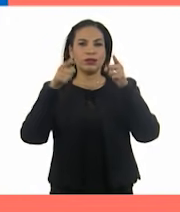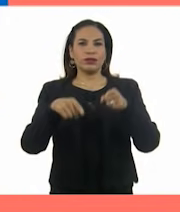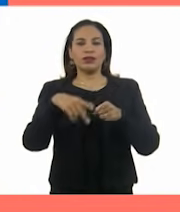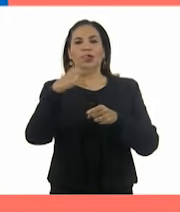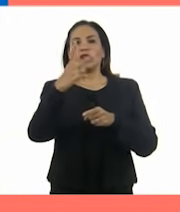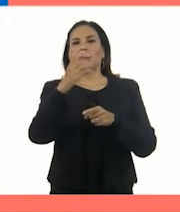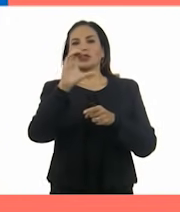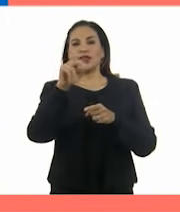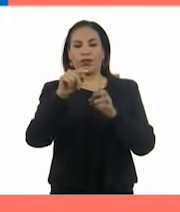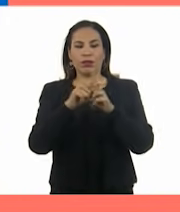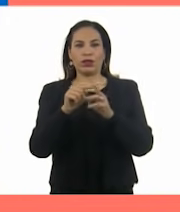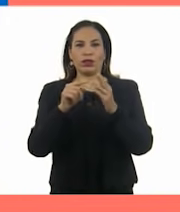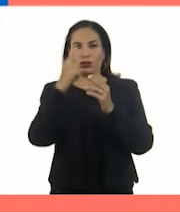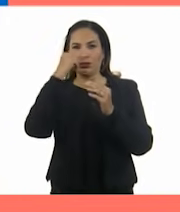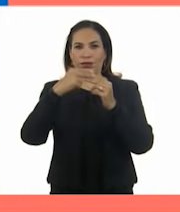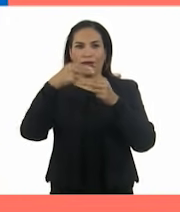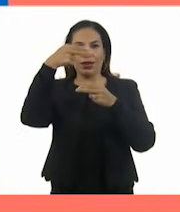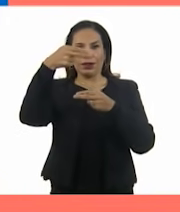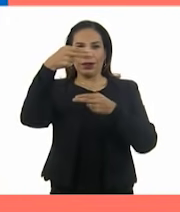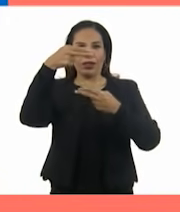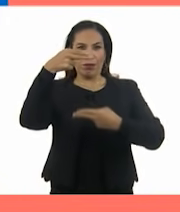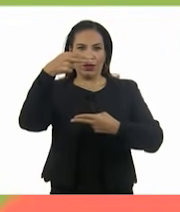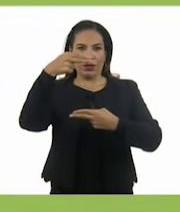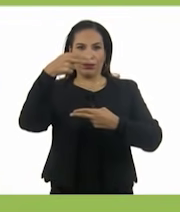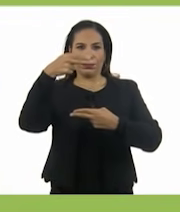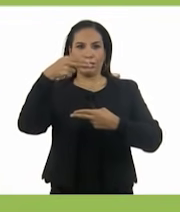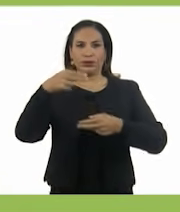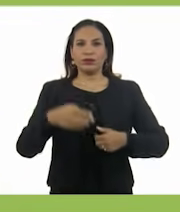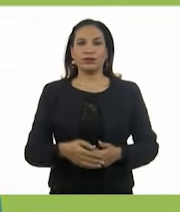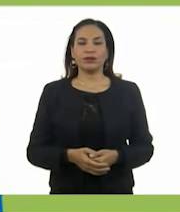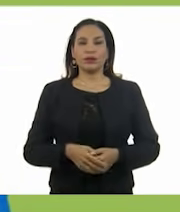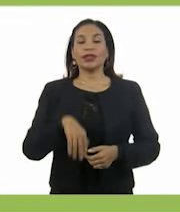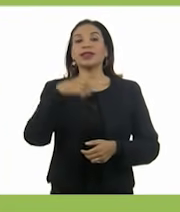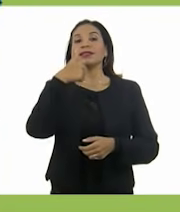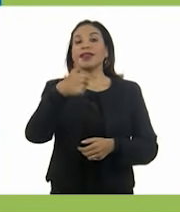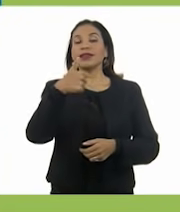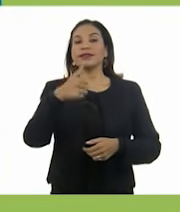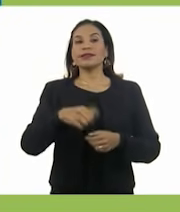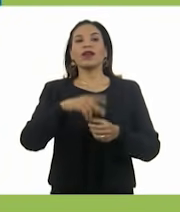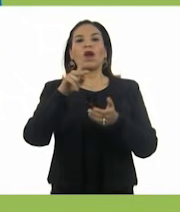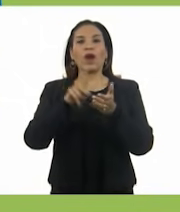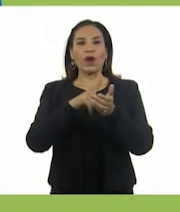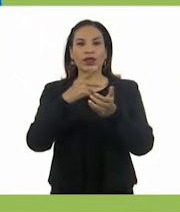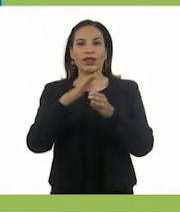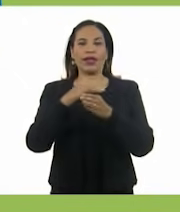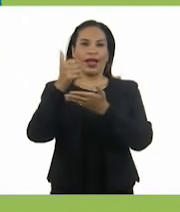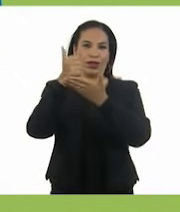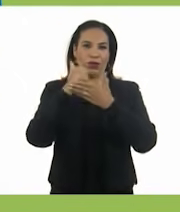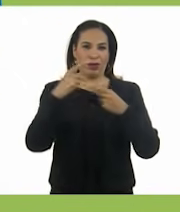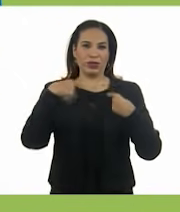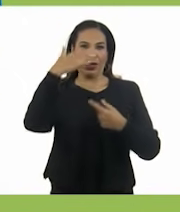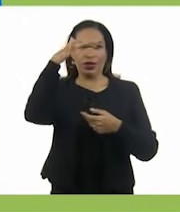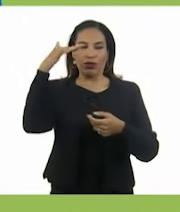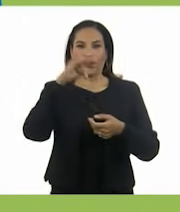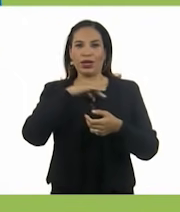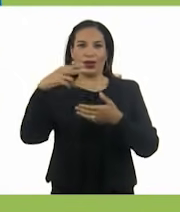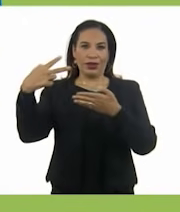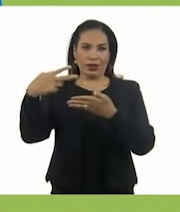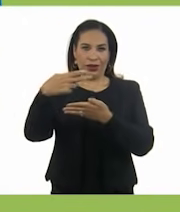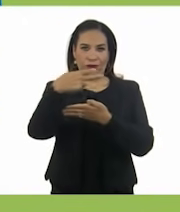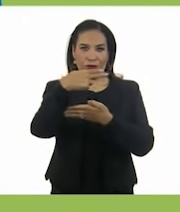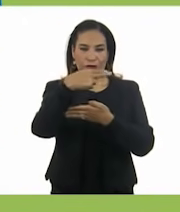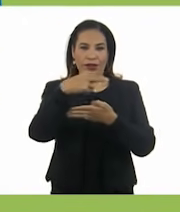de 2 centímetros de alto arriba y abajo. 6. Nuevamente pide ayuda a un adulto para